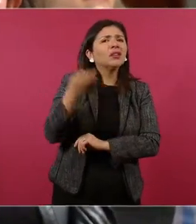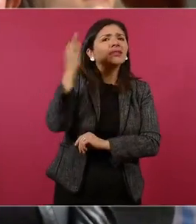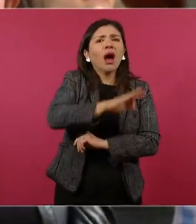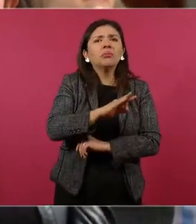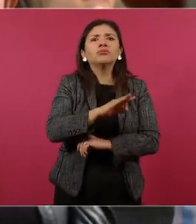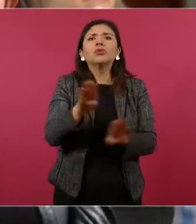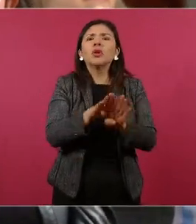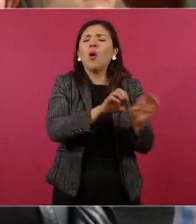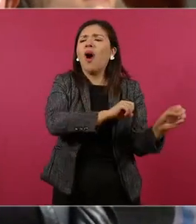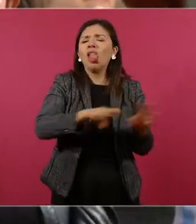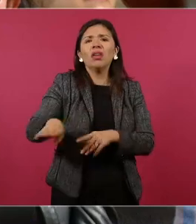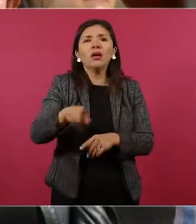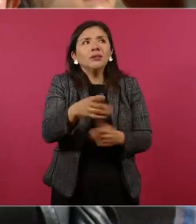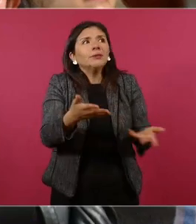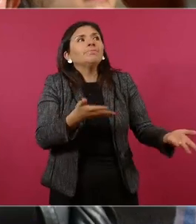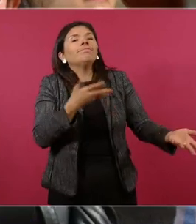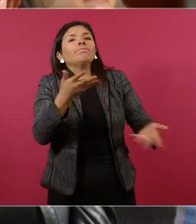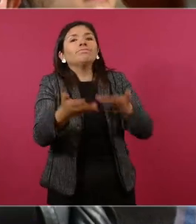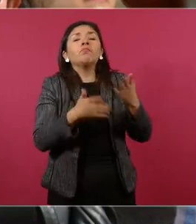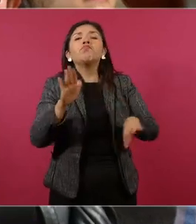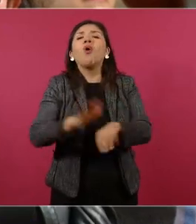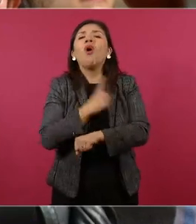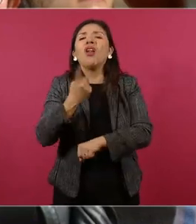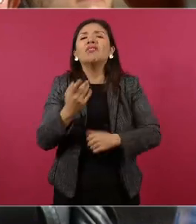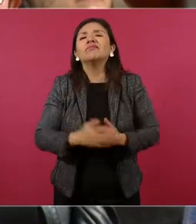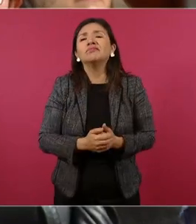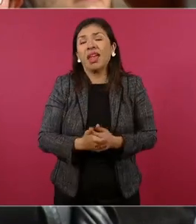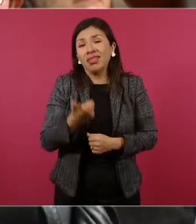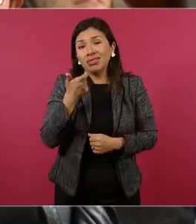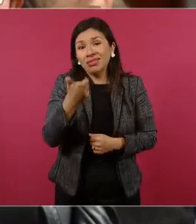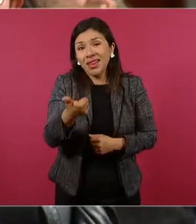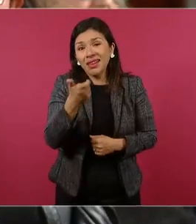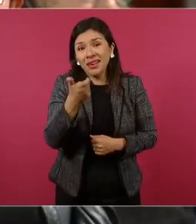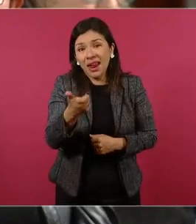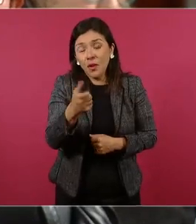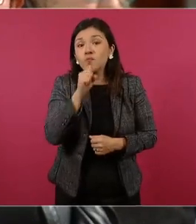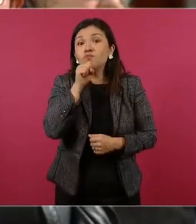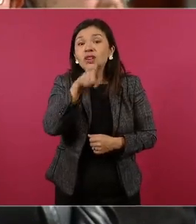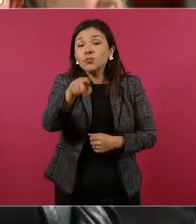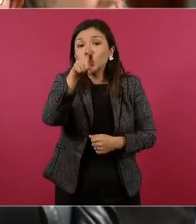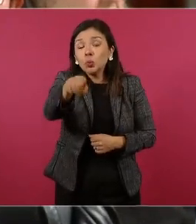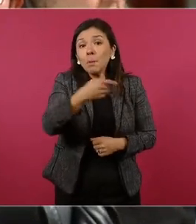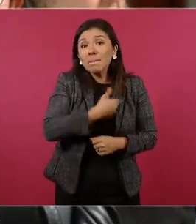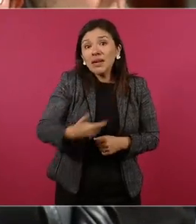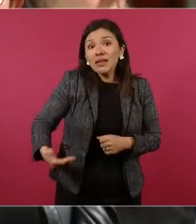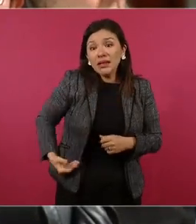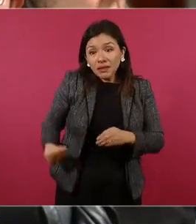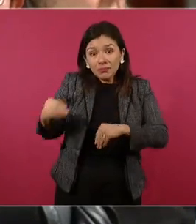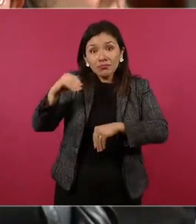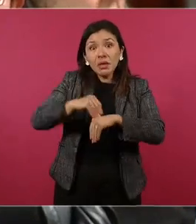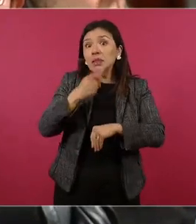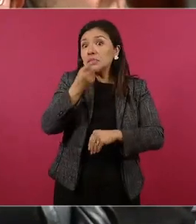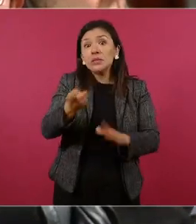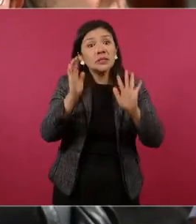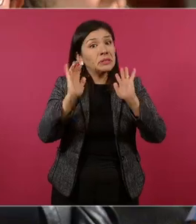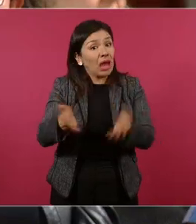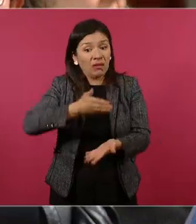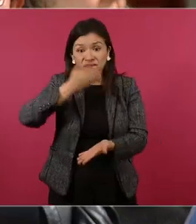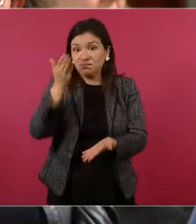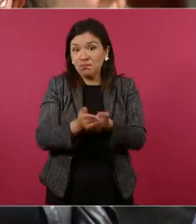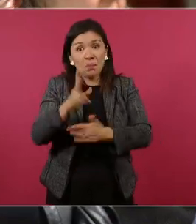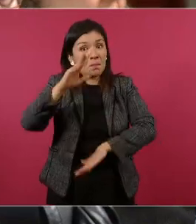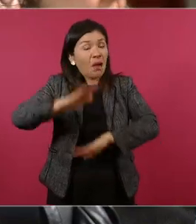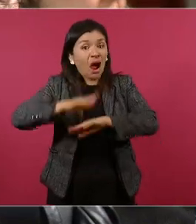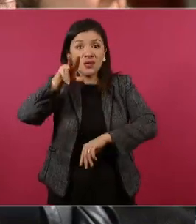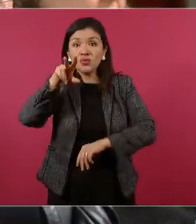porque el poder el dinero en este sexenio de usted cuando ya no iba a pasar eso cuando eso ya no